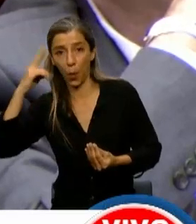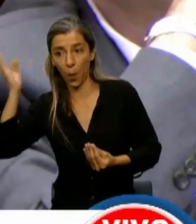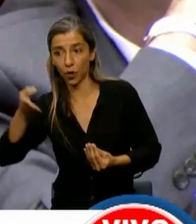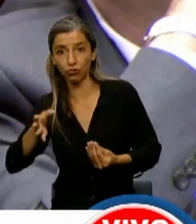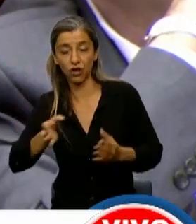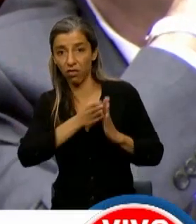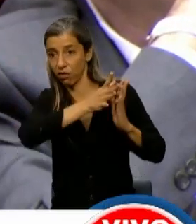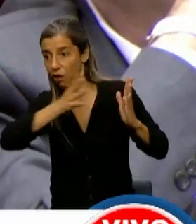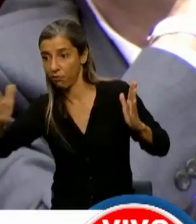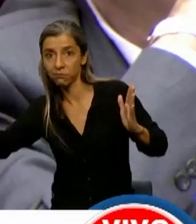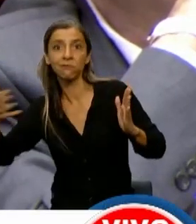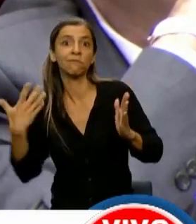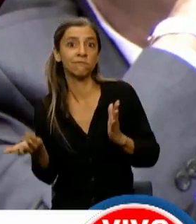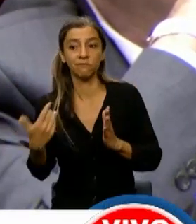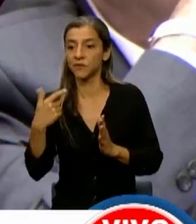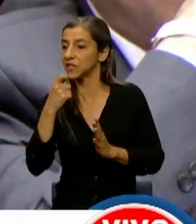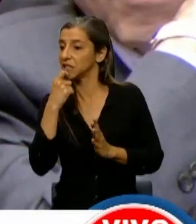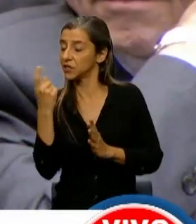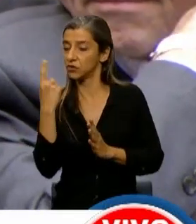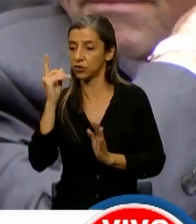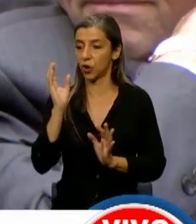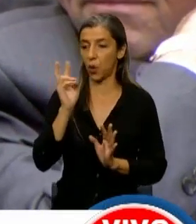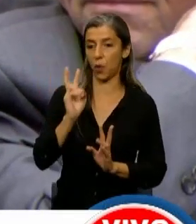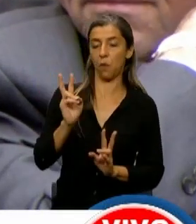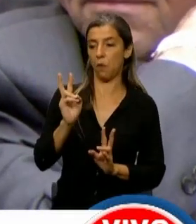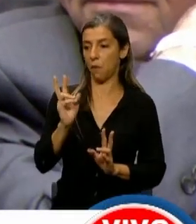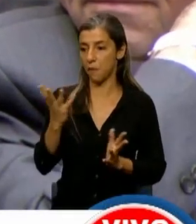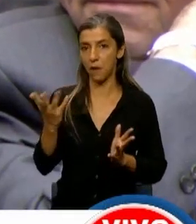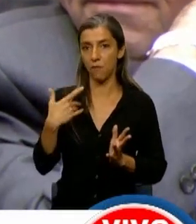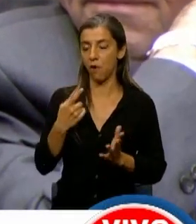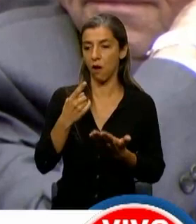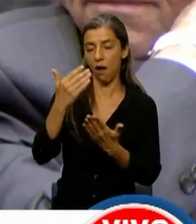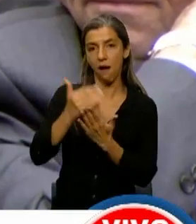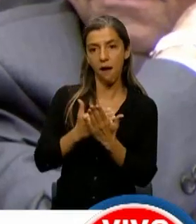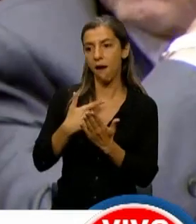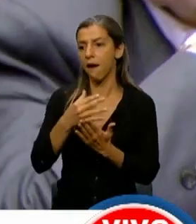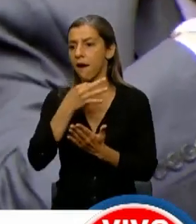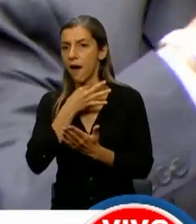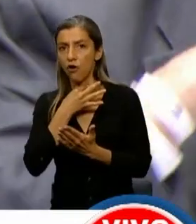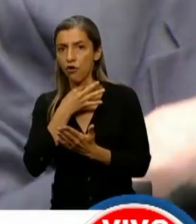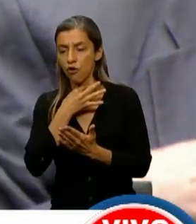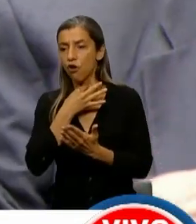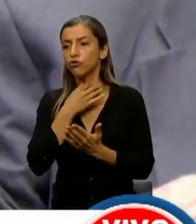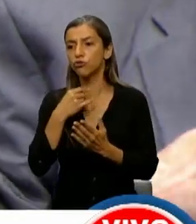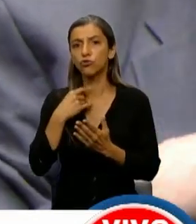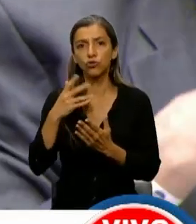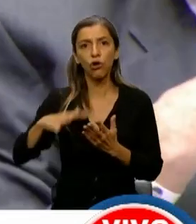19,9%. Si uno mira la capacidad instalada de la industria, en agosto fue del